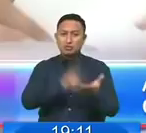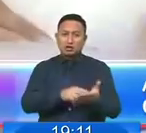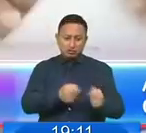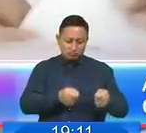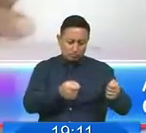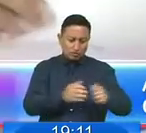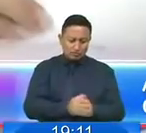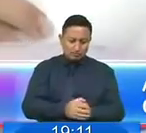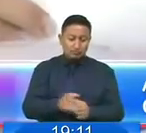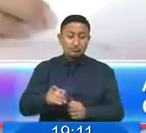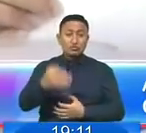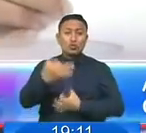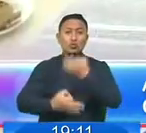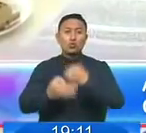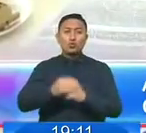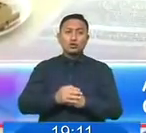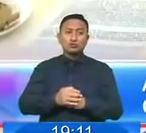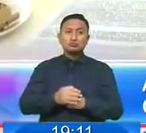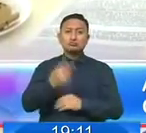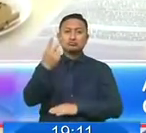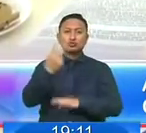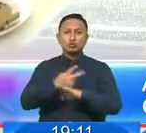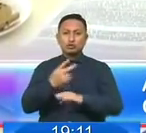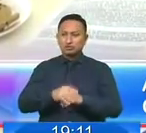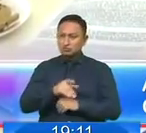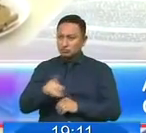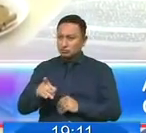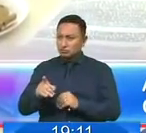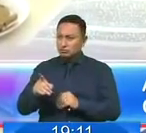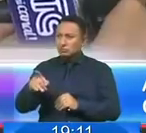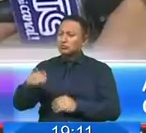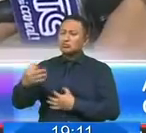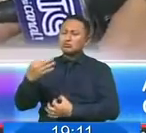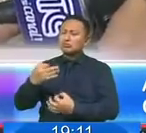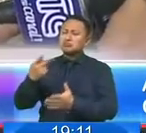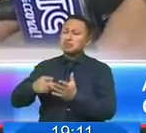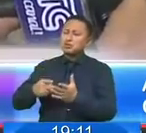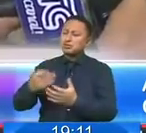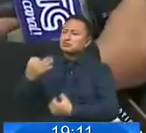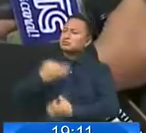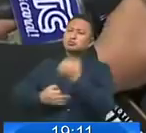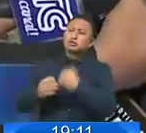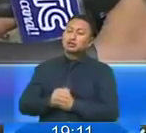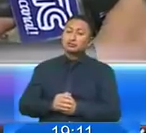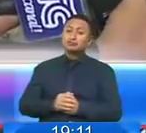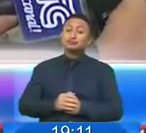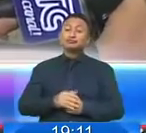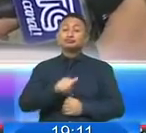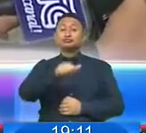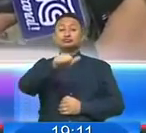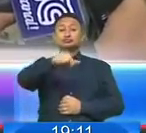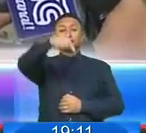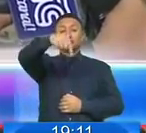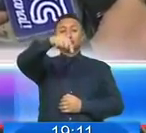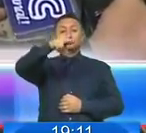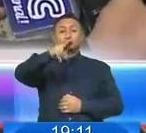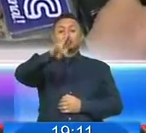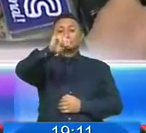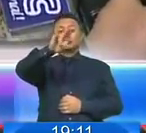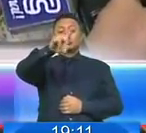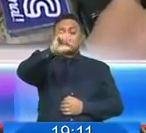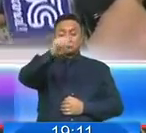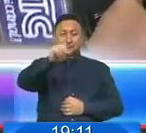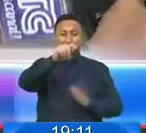pedido explicaciones a jueces en al menos dos casos por sentencias emitidas. En las cartas que el doctor Aquiles Rigail habría enviado